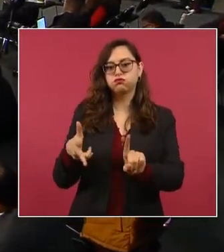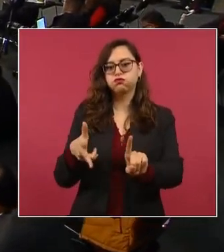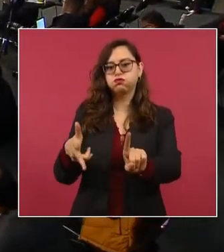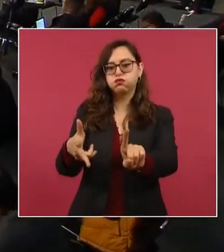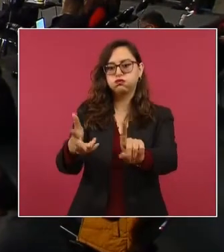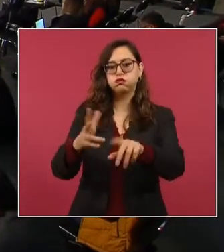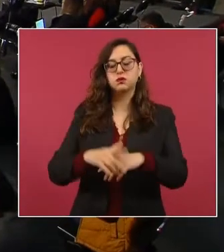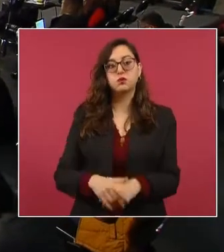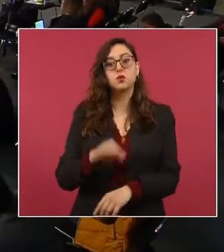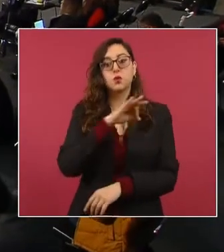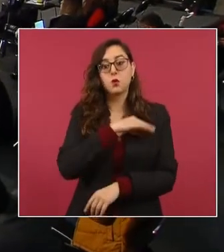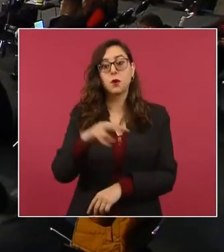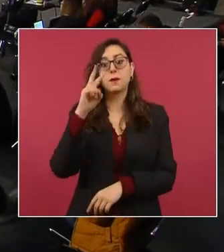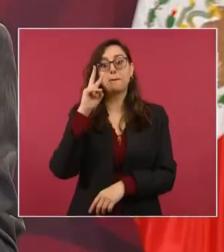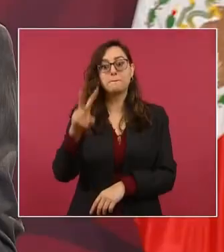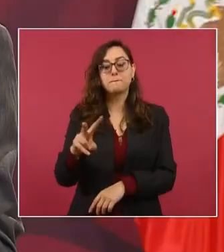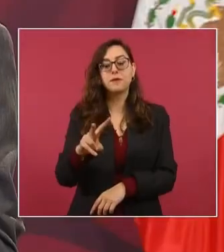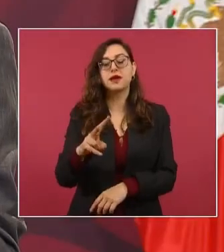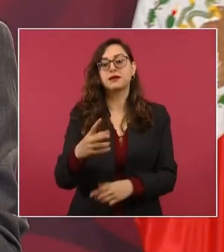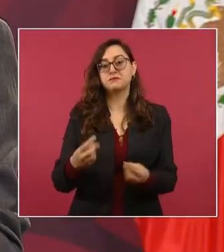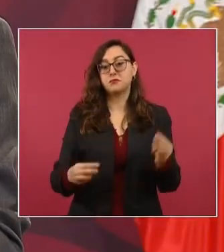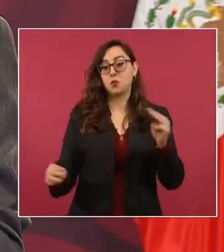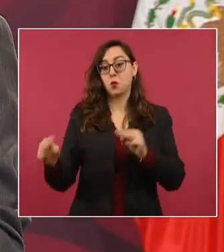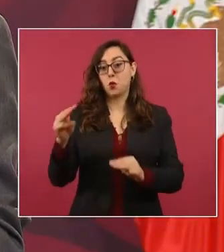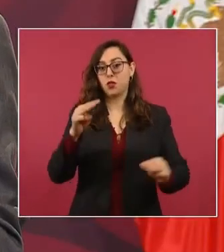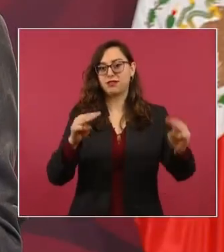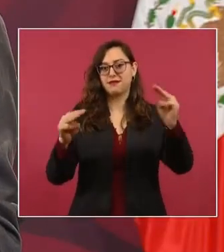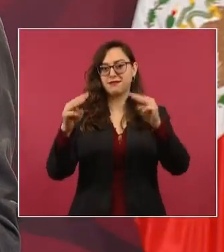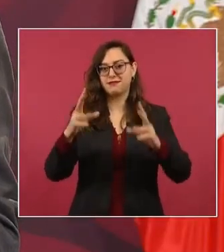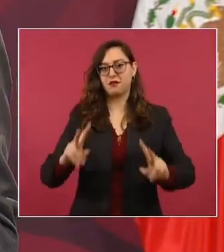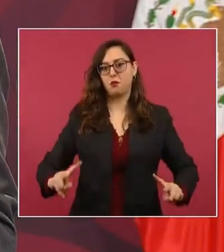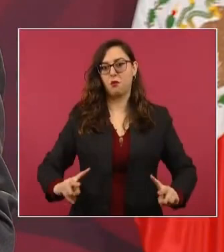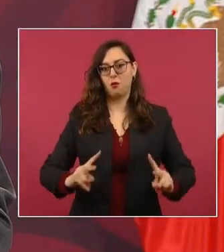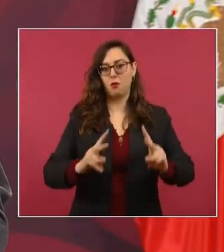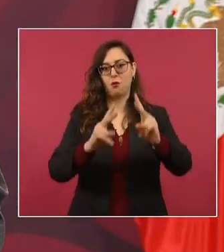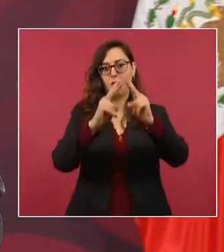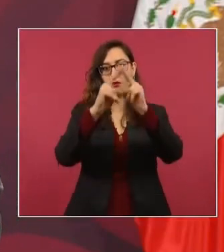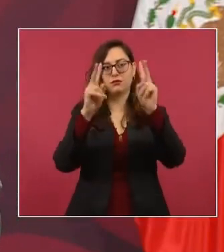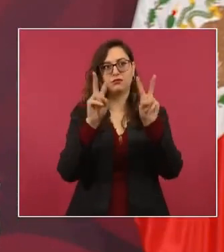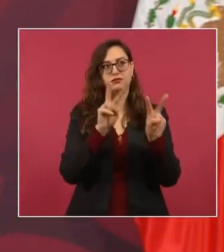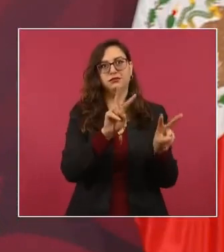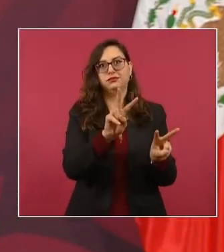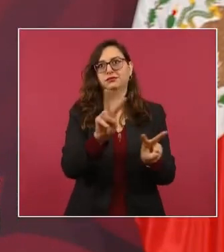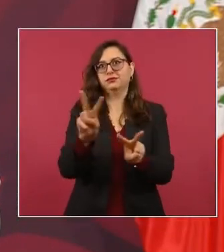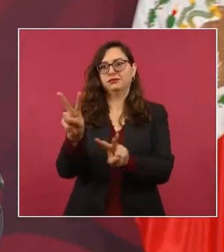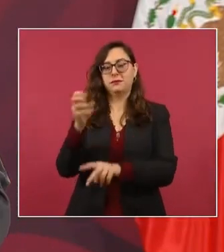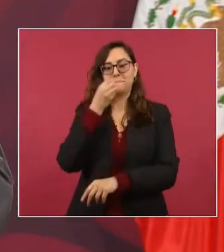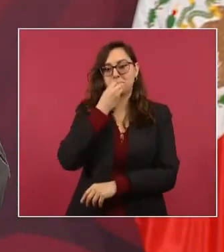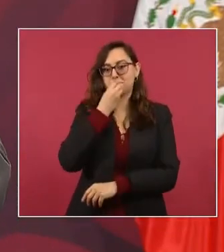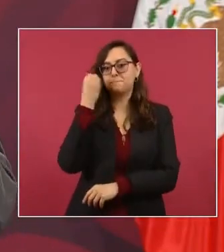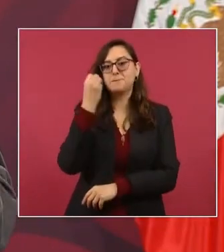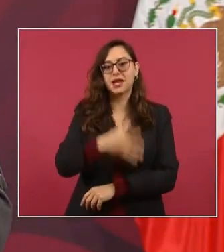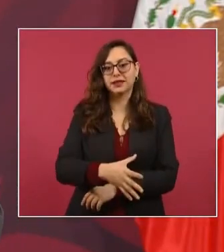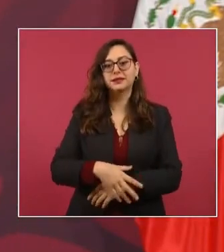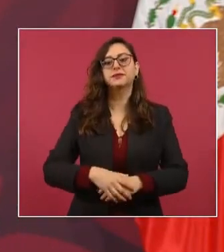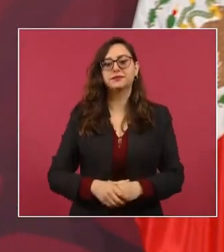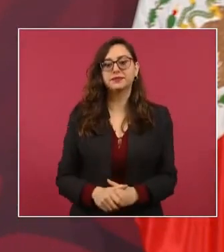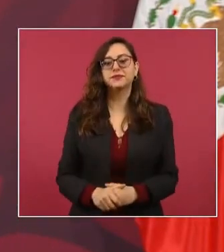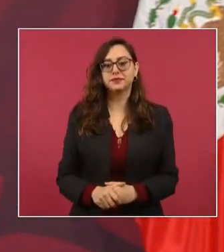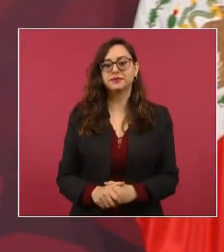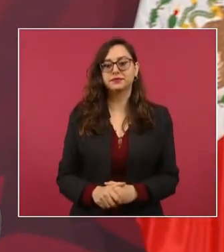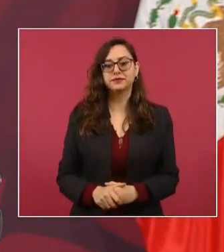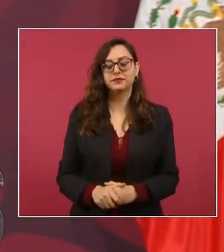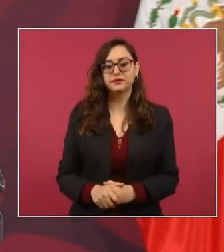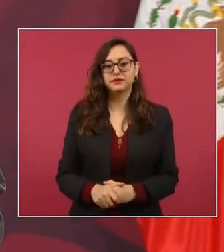uno a ver los volcanes. Es una vista única. se disfruta mucho. Entonces,